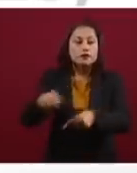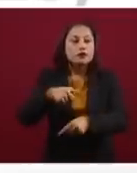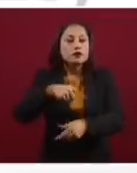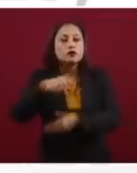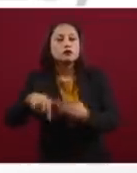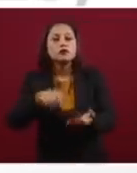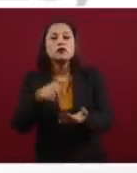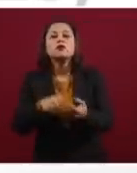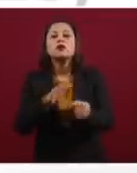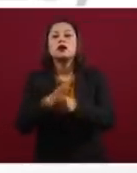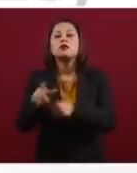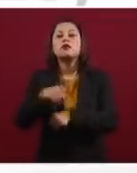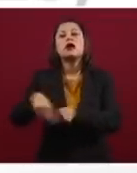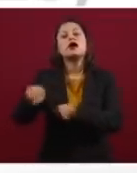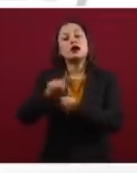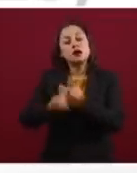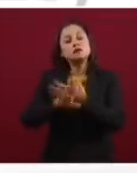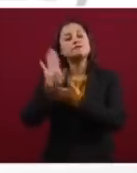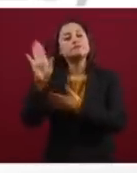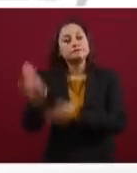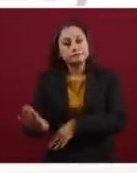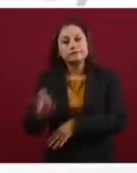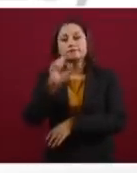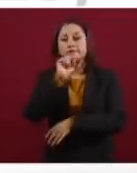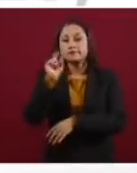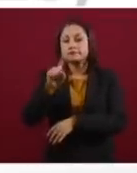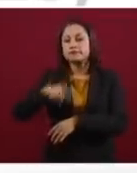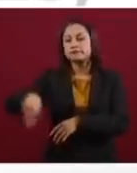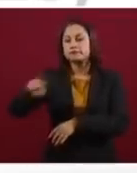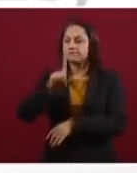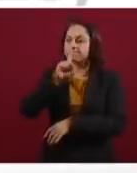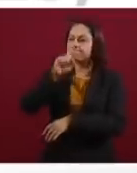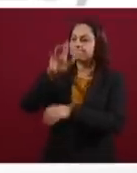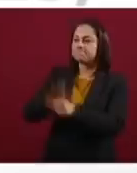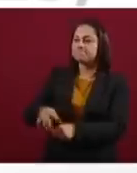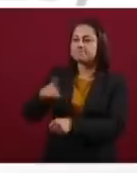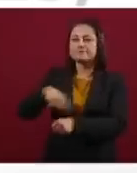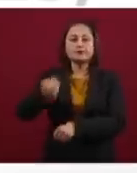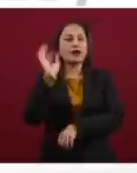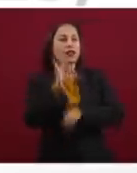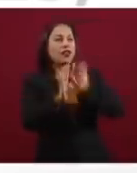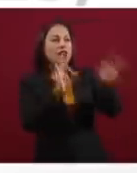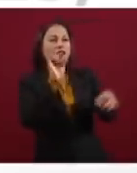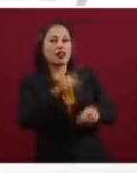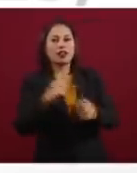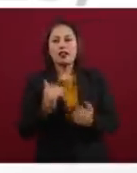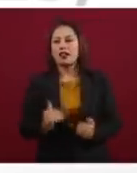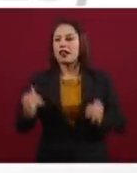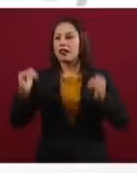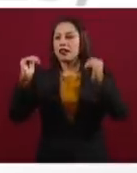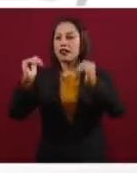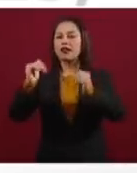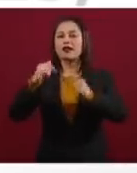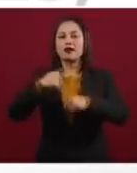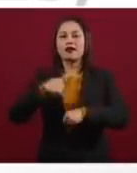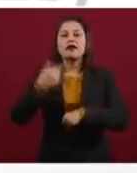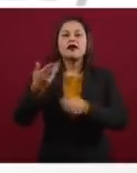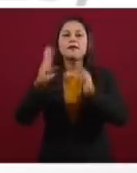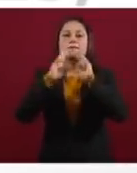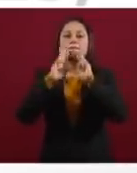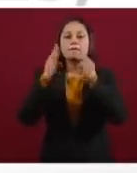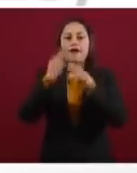otro lado también terminar con toda esta cultura aspiracional todos estos modelos de narco cultura de